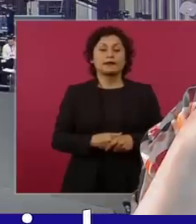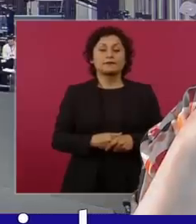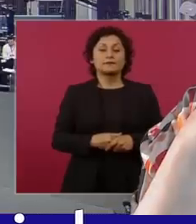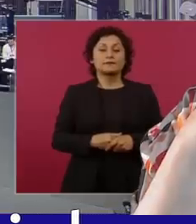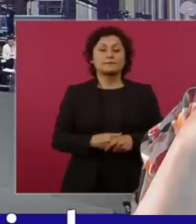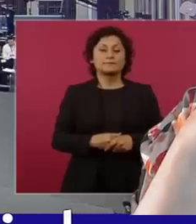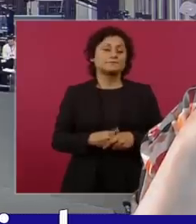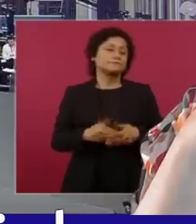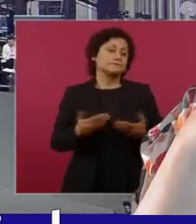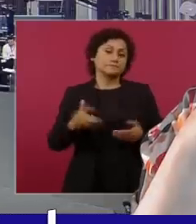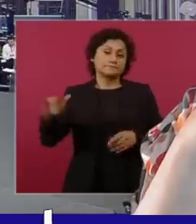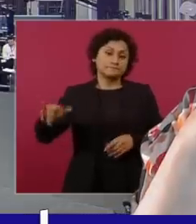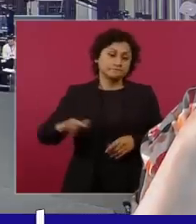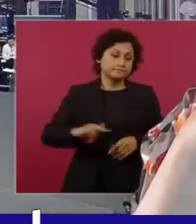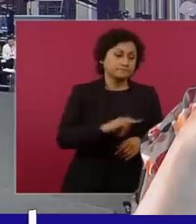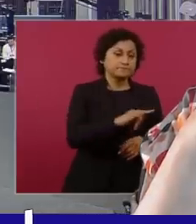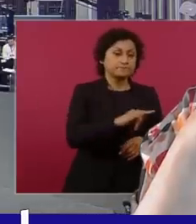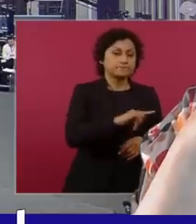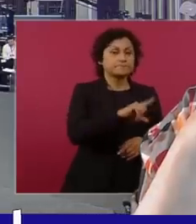y a México.